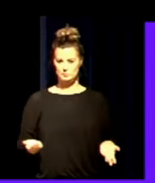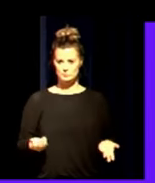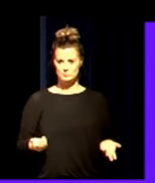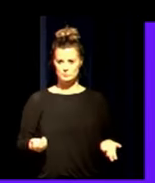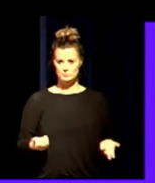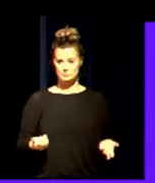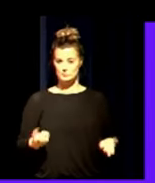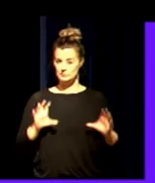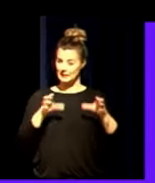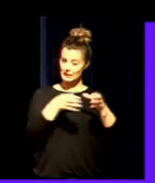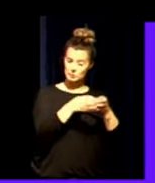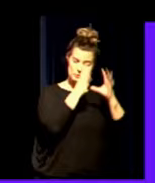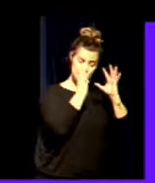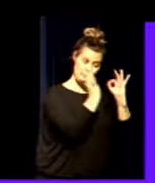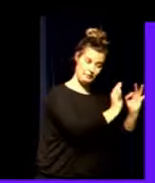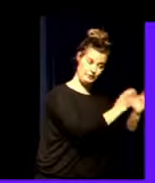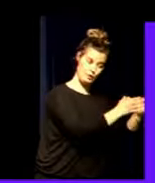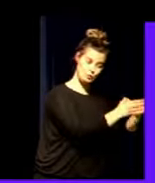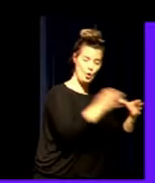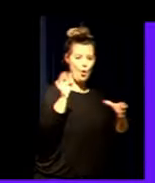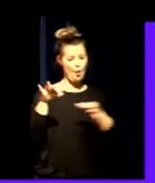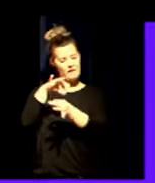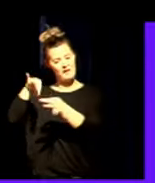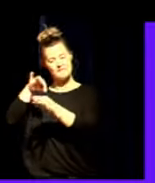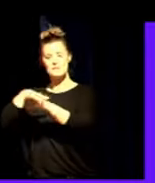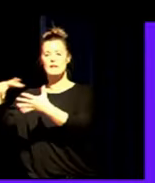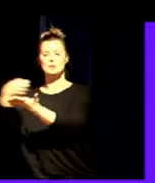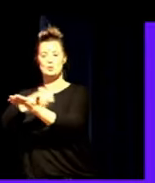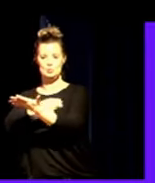¿Equipos específicos o café para todos?